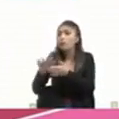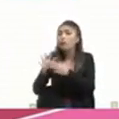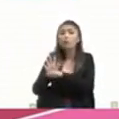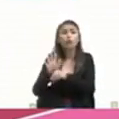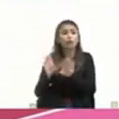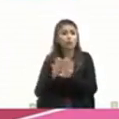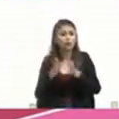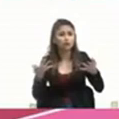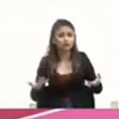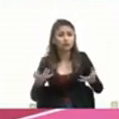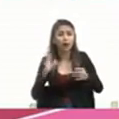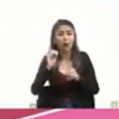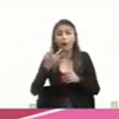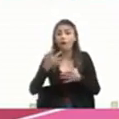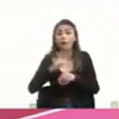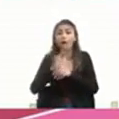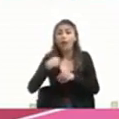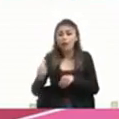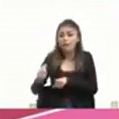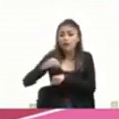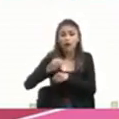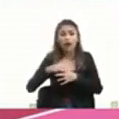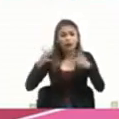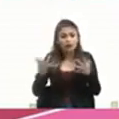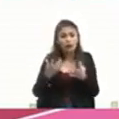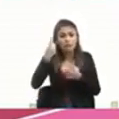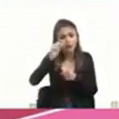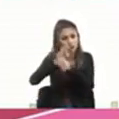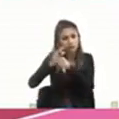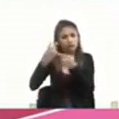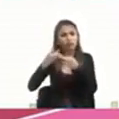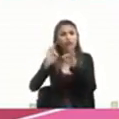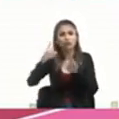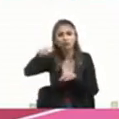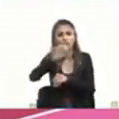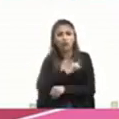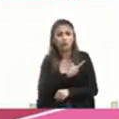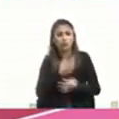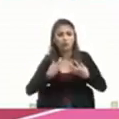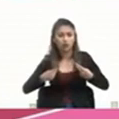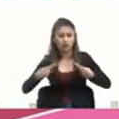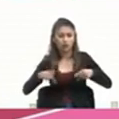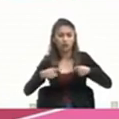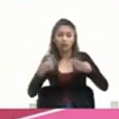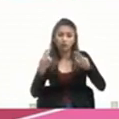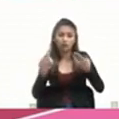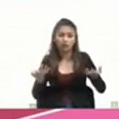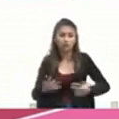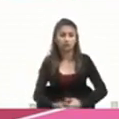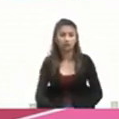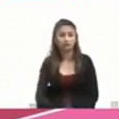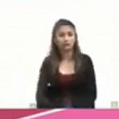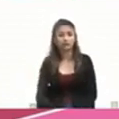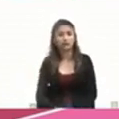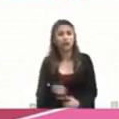adicional o si es que hay que implementar alguna acción para proteger la salud de todas las personas, que es lo más relevante. Yo